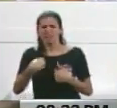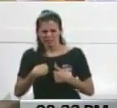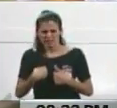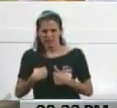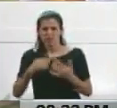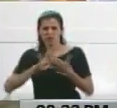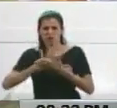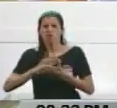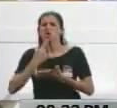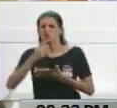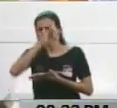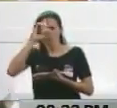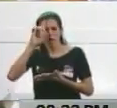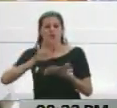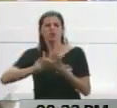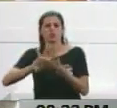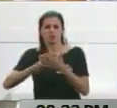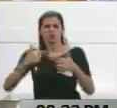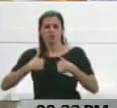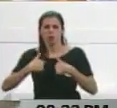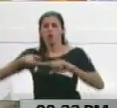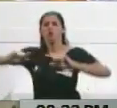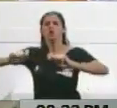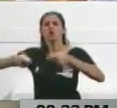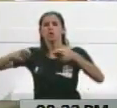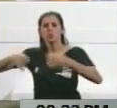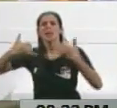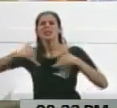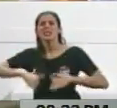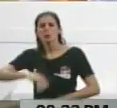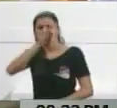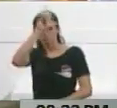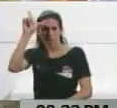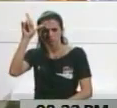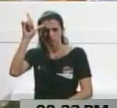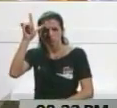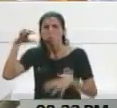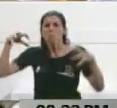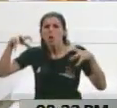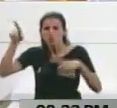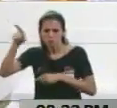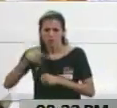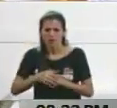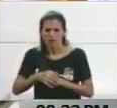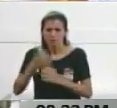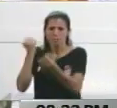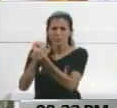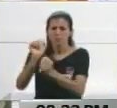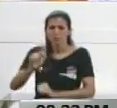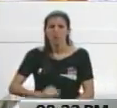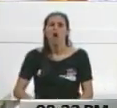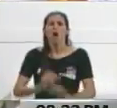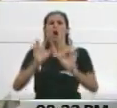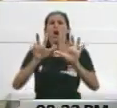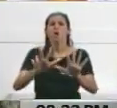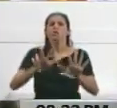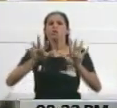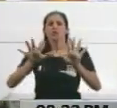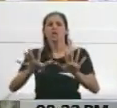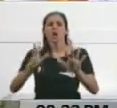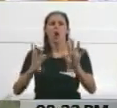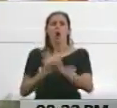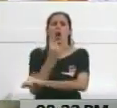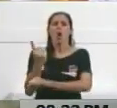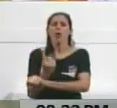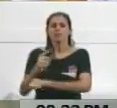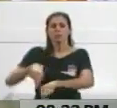que yo era el que torturaba a los hijos del monstruo de Ramo Verde, que los tenía 10 horas, 8 y 10 horas bajo el sol